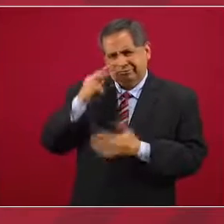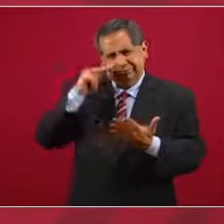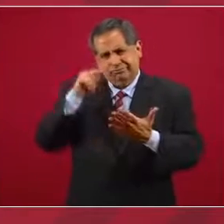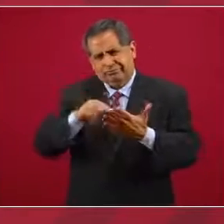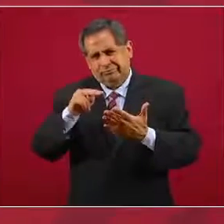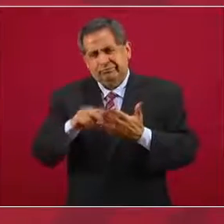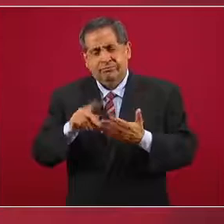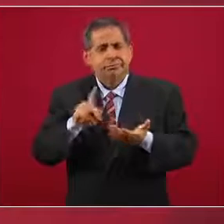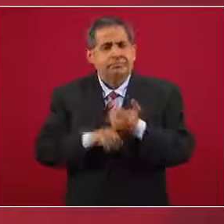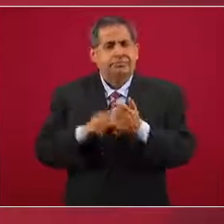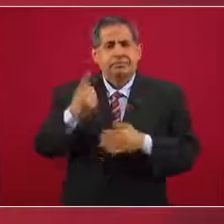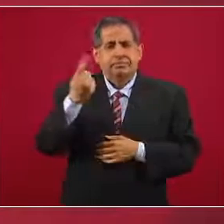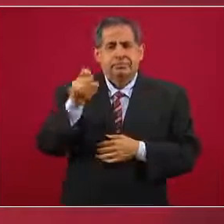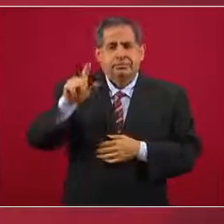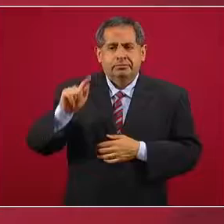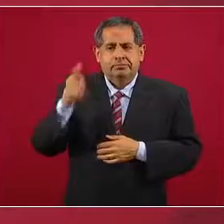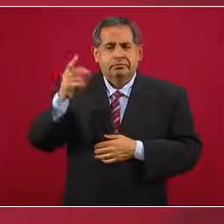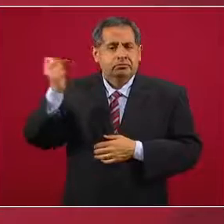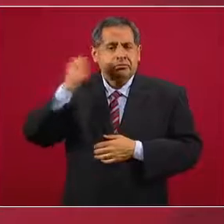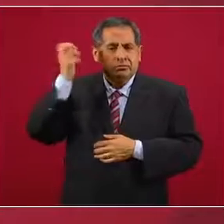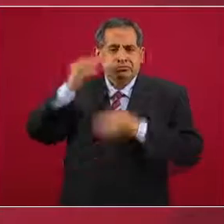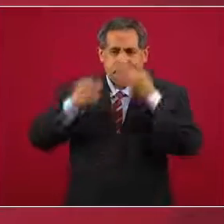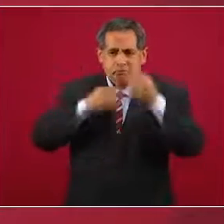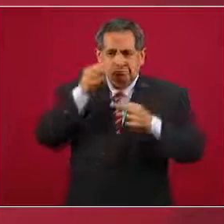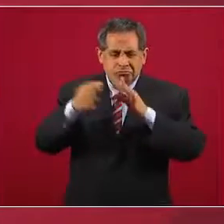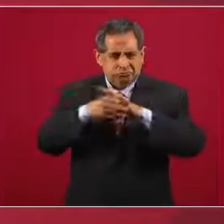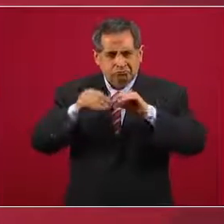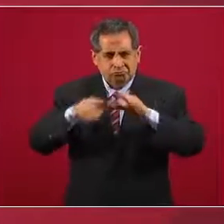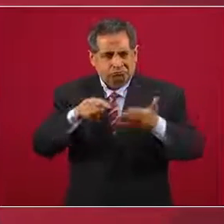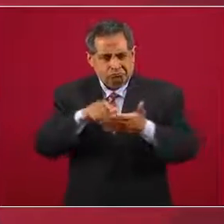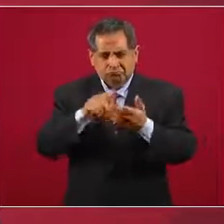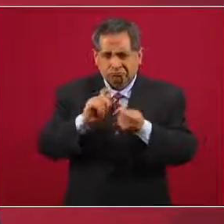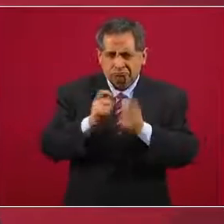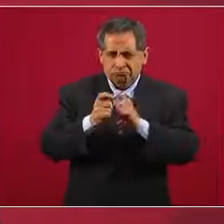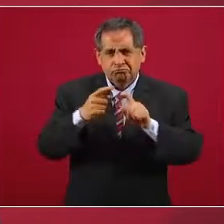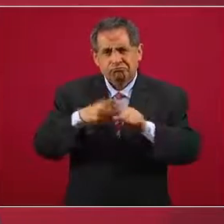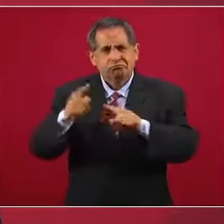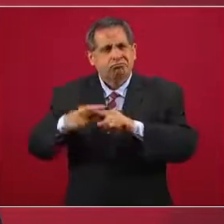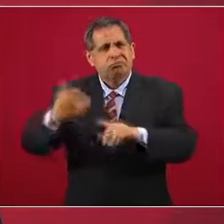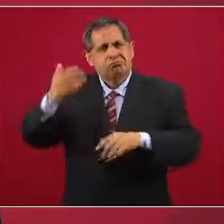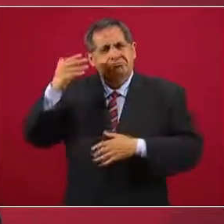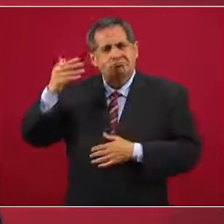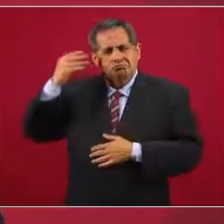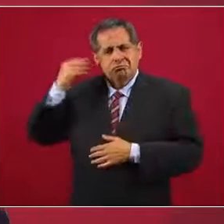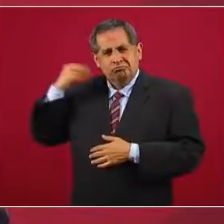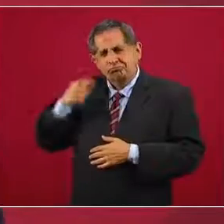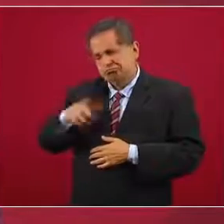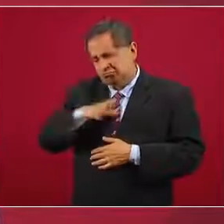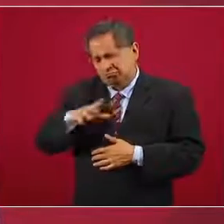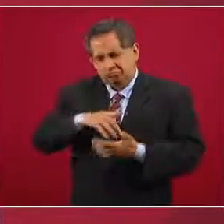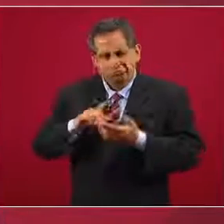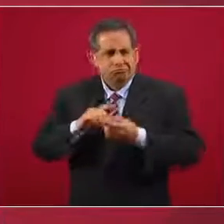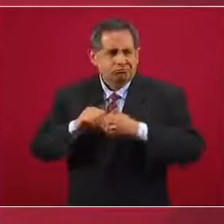las 171 conferencias de prensa, lo encontrará hace muchas semanas o meses.